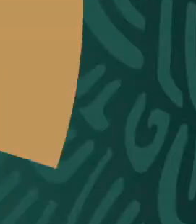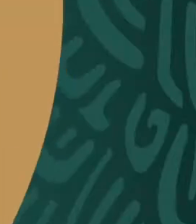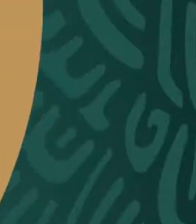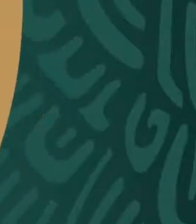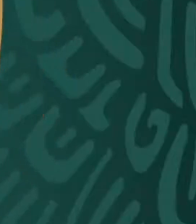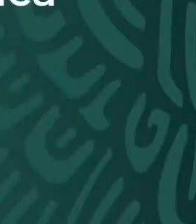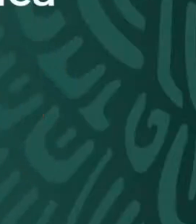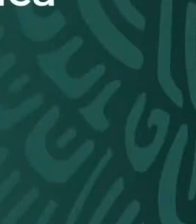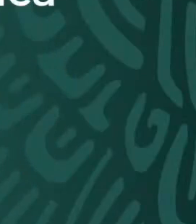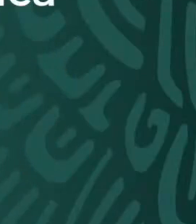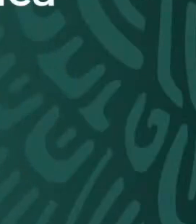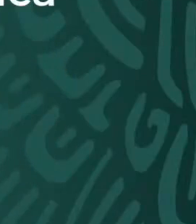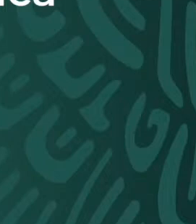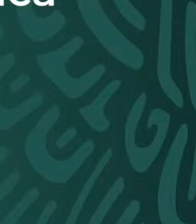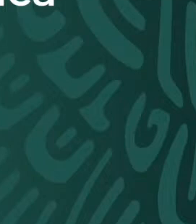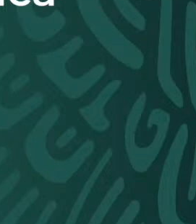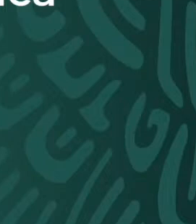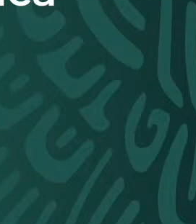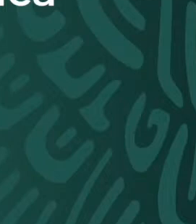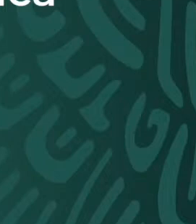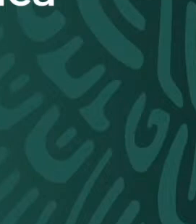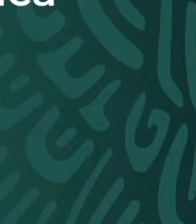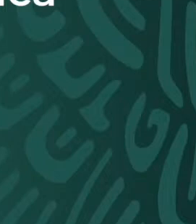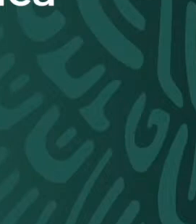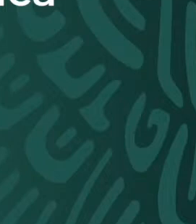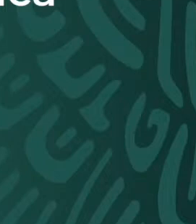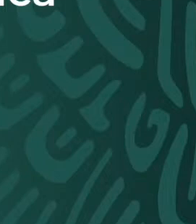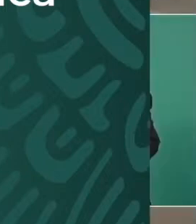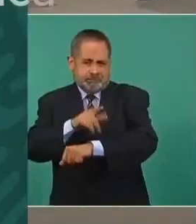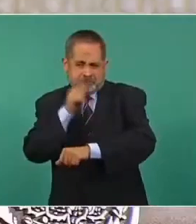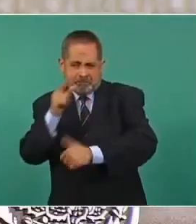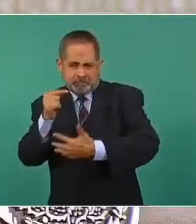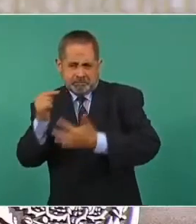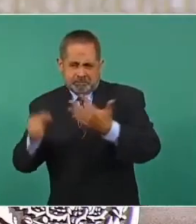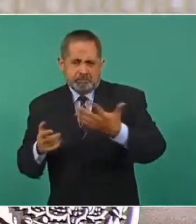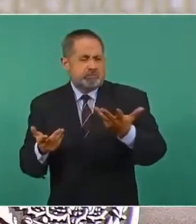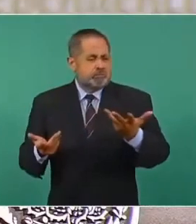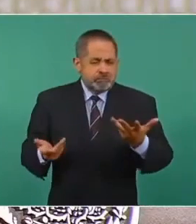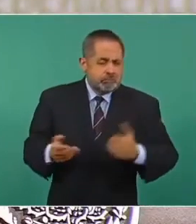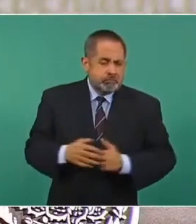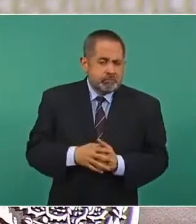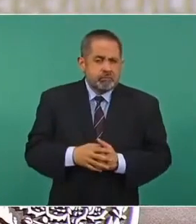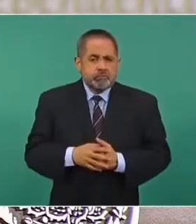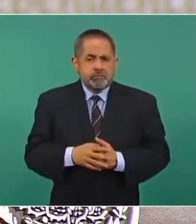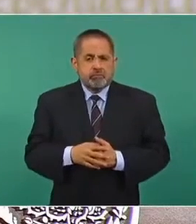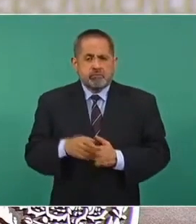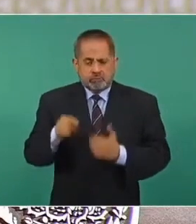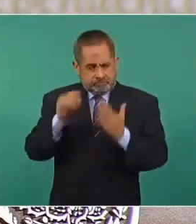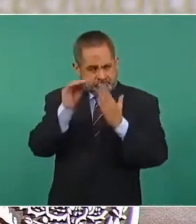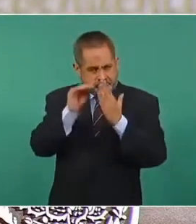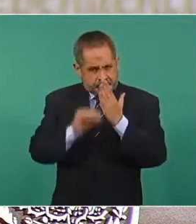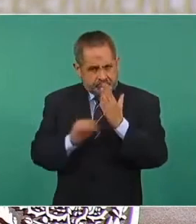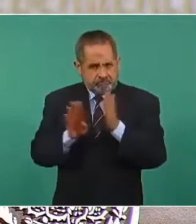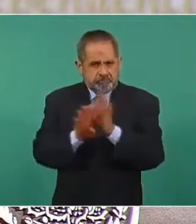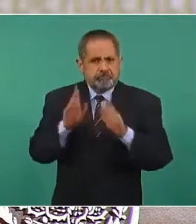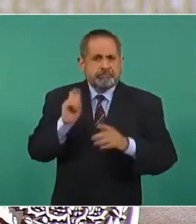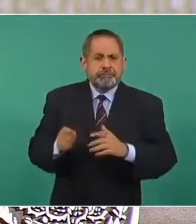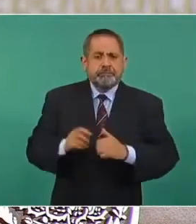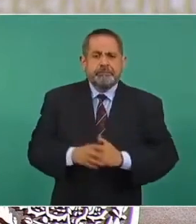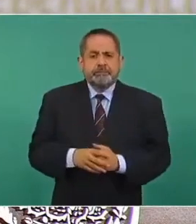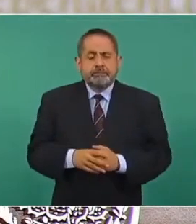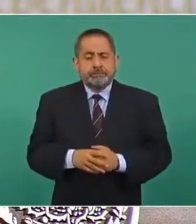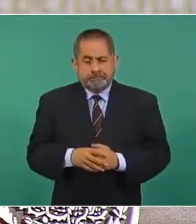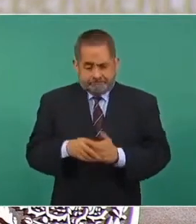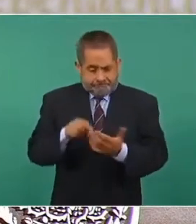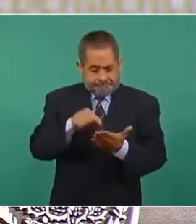los beneficios de la reforma en materia eléctrica. ¿De qué consta esta reforma? Es